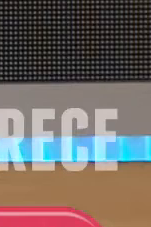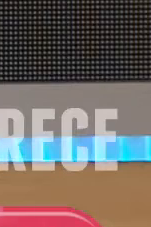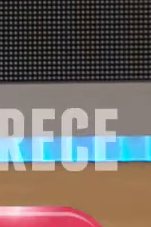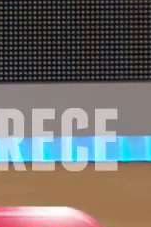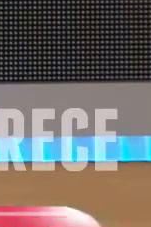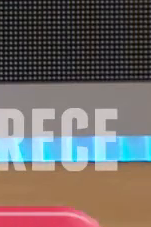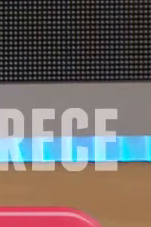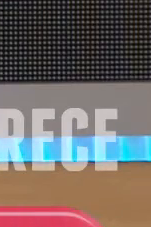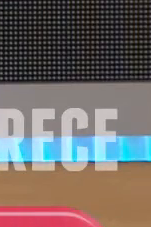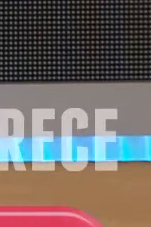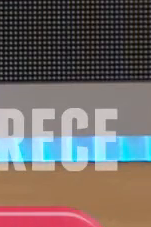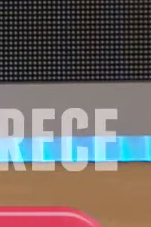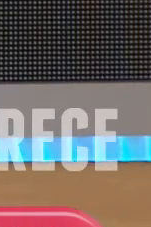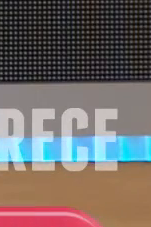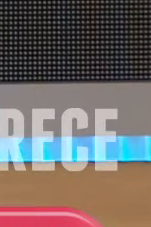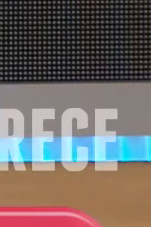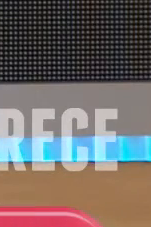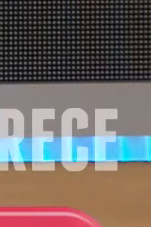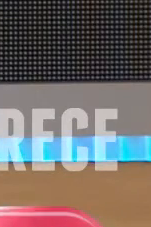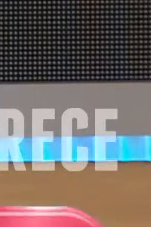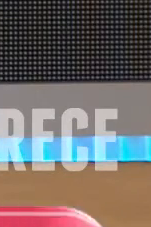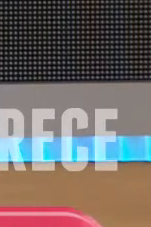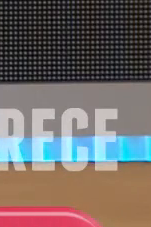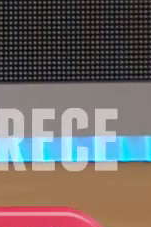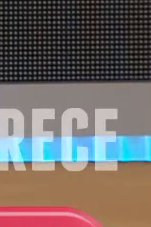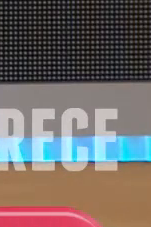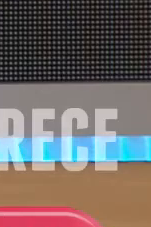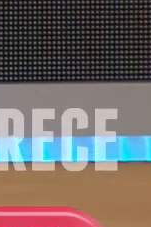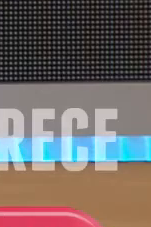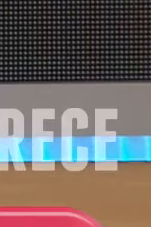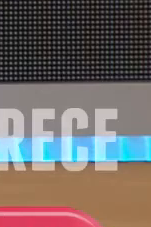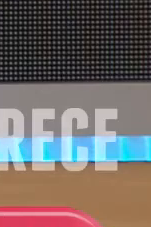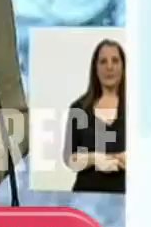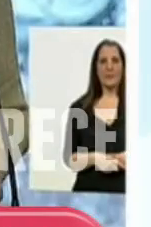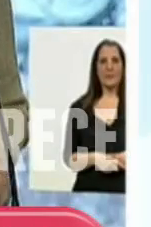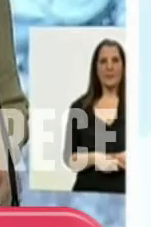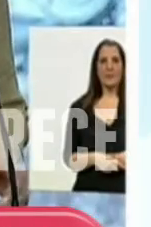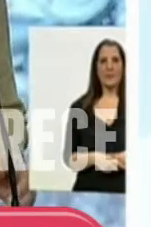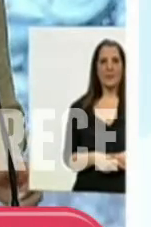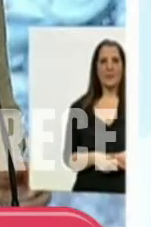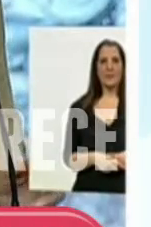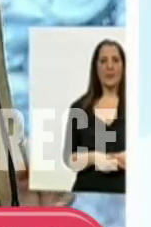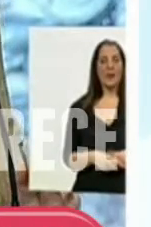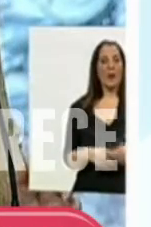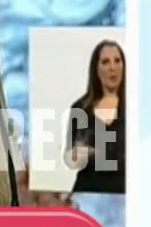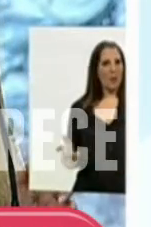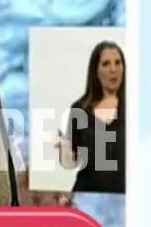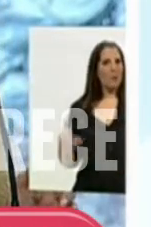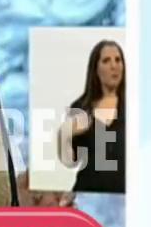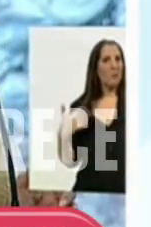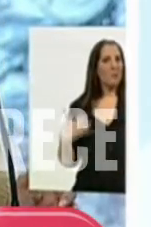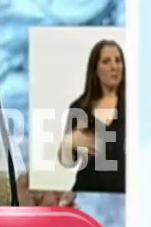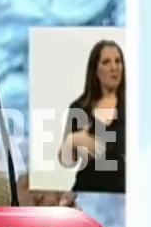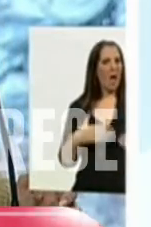en general, al edificio y a todos los que habitan en él, y a los propios manifestantes que van a ir el día miércoles. Digo, evidentemente, si estamos tan preocupados es porque hay un